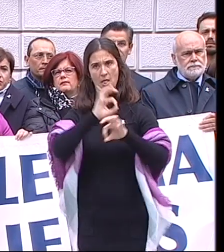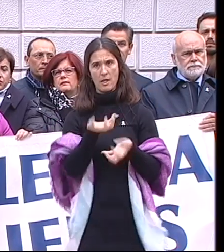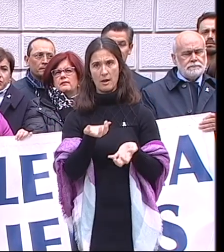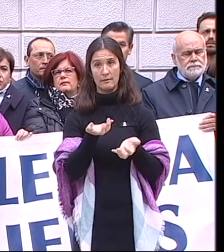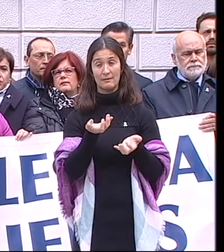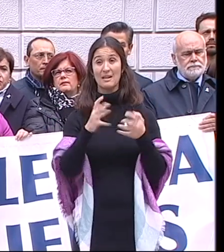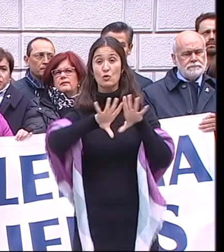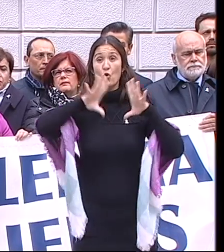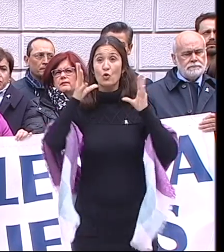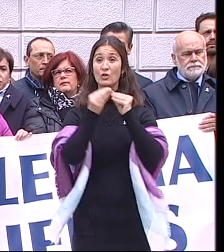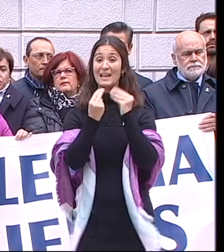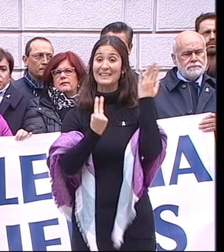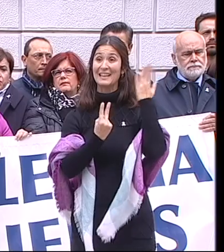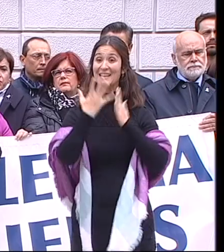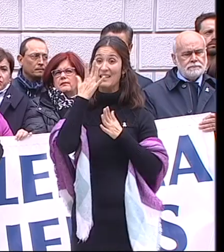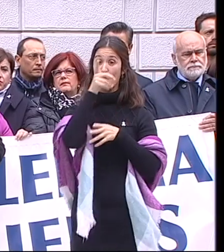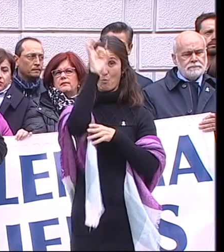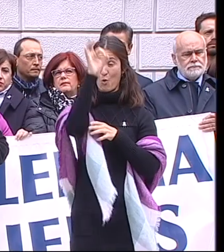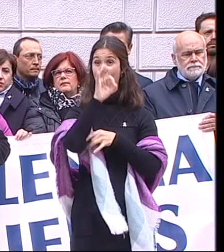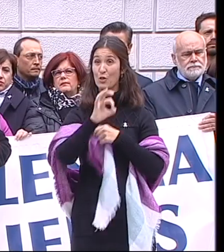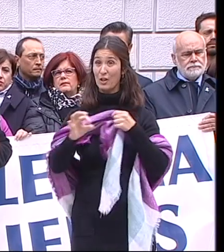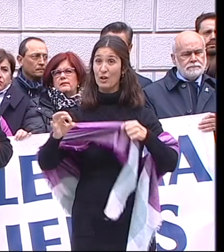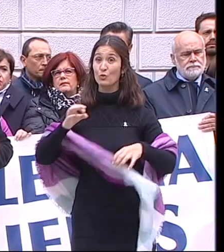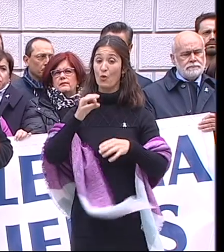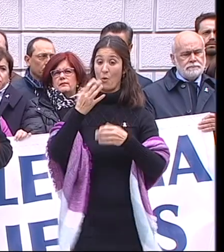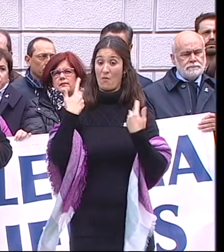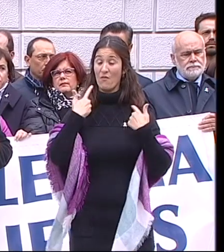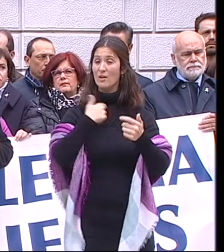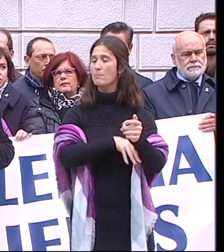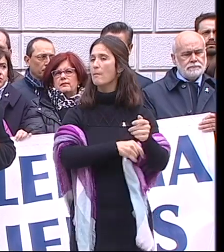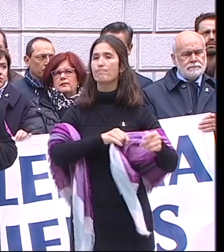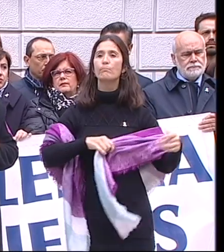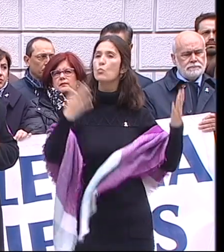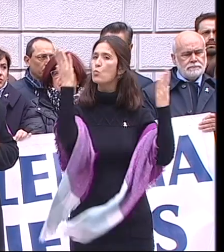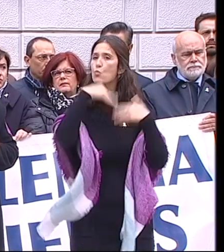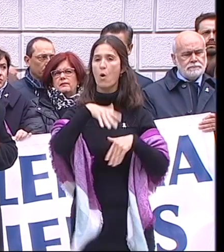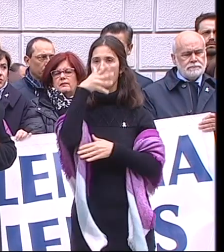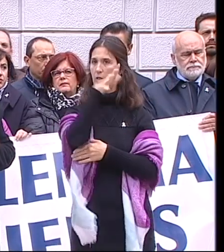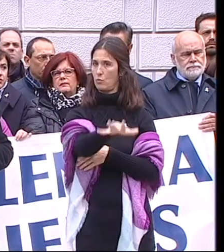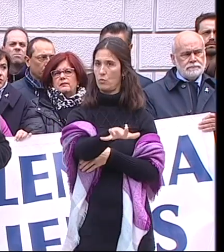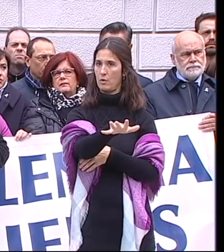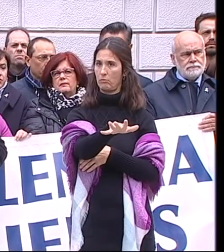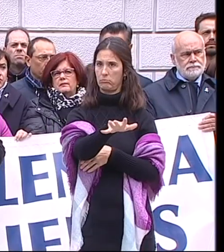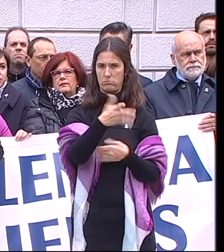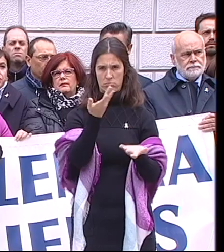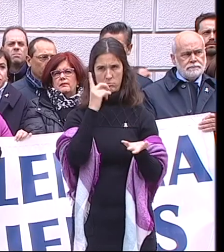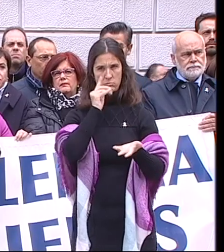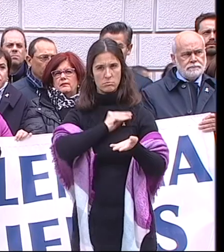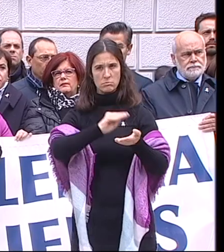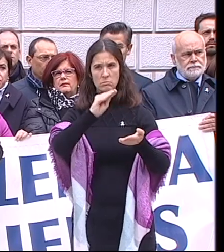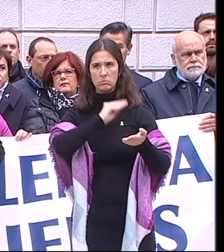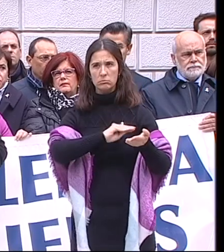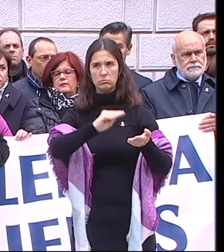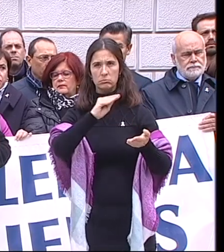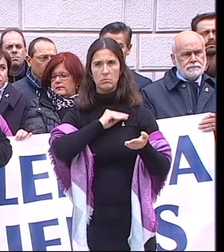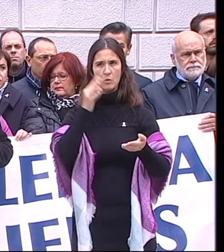El 75% de las víctimas no han presentado denuncia ante el número tan elevado de mujeres